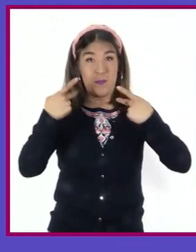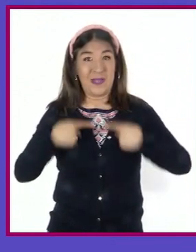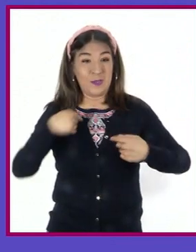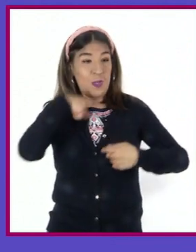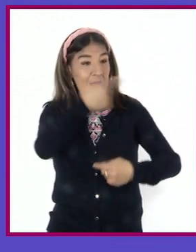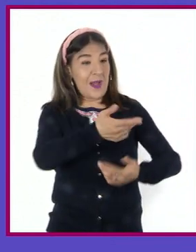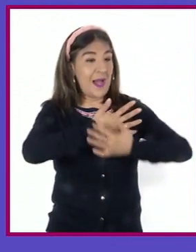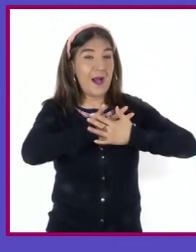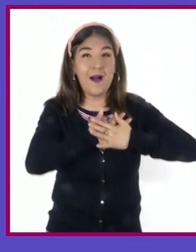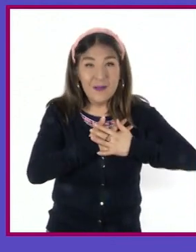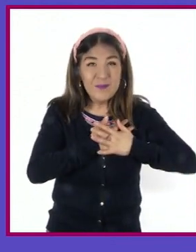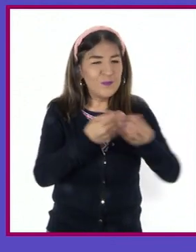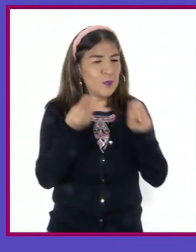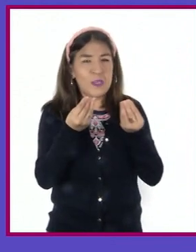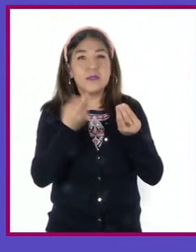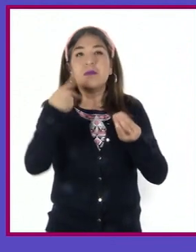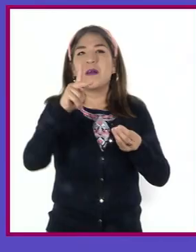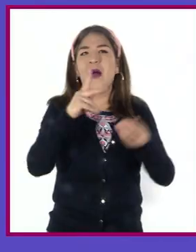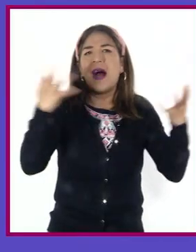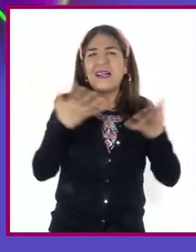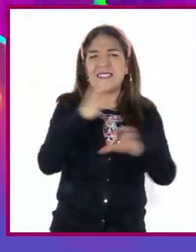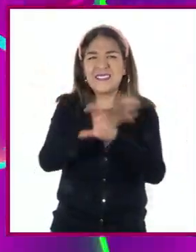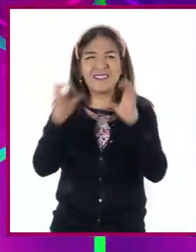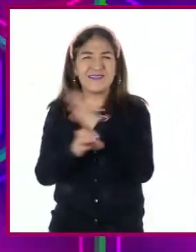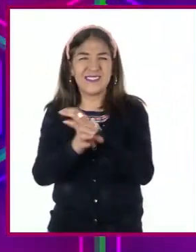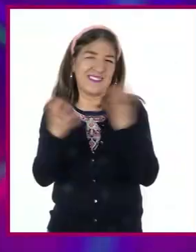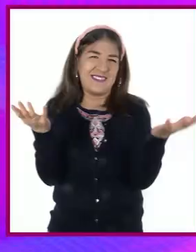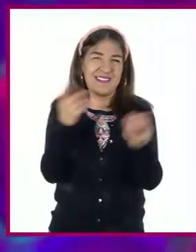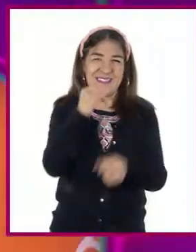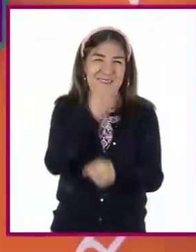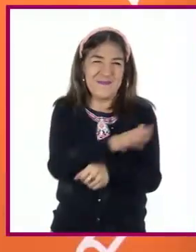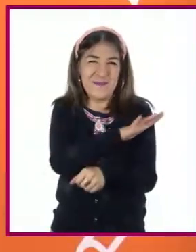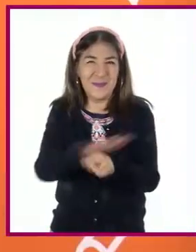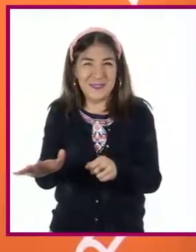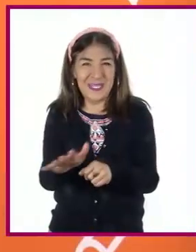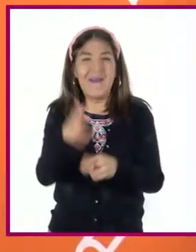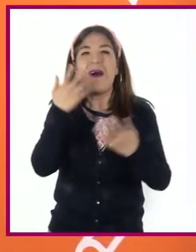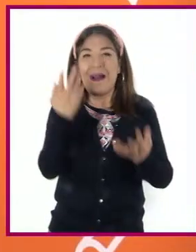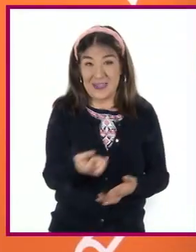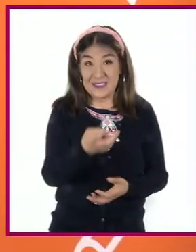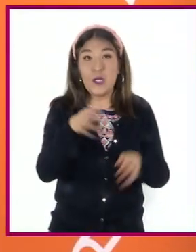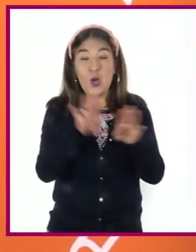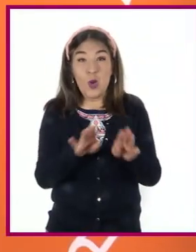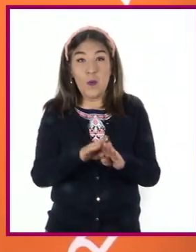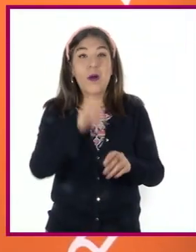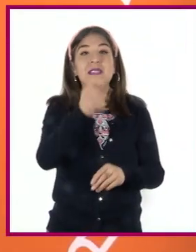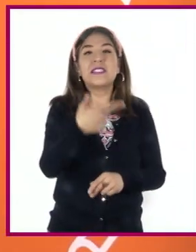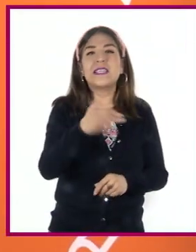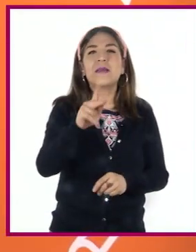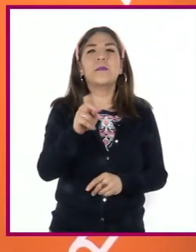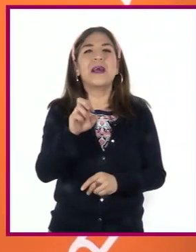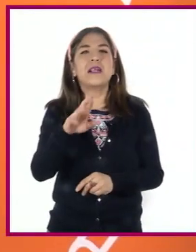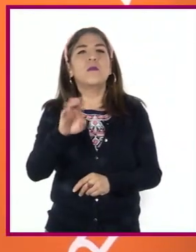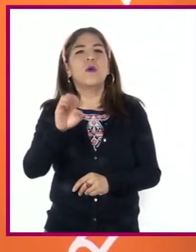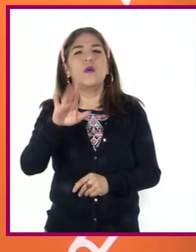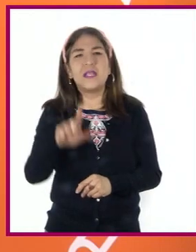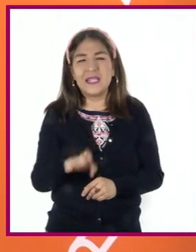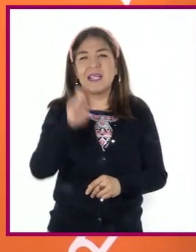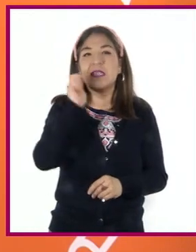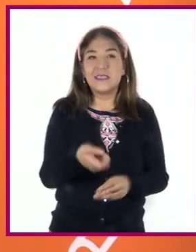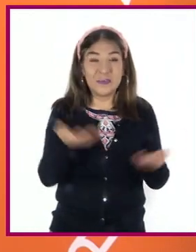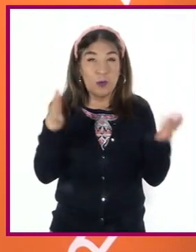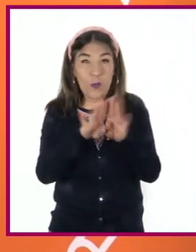que acabo de nacer. ¿Qué te pareció el poema? Fíjese, profesor, que a veces me enfrento a este